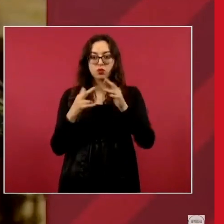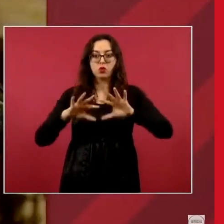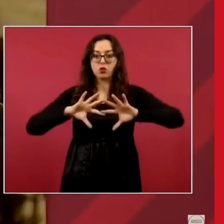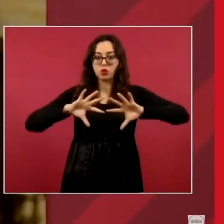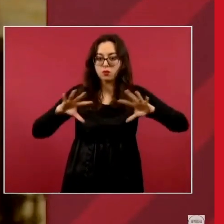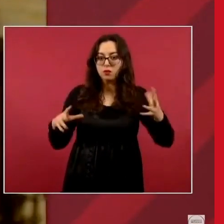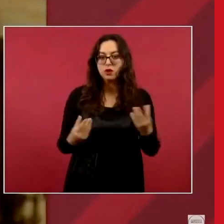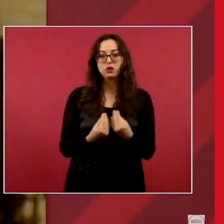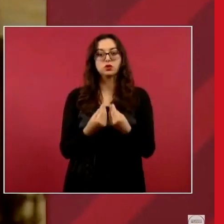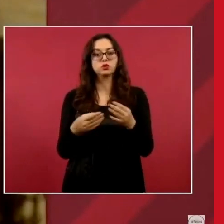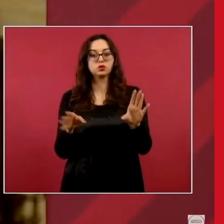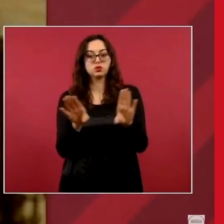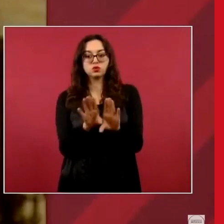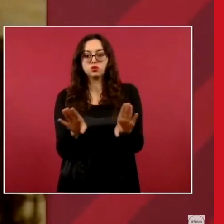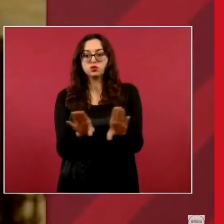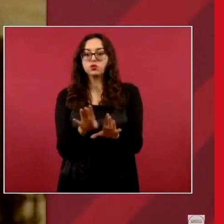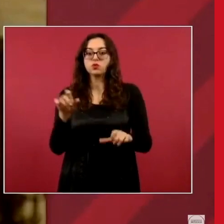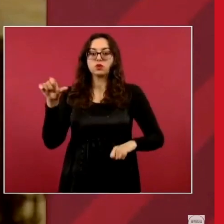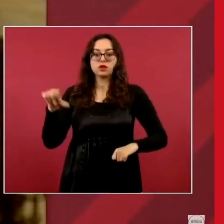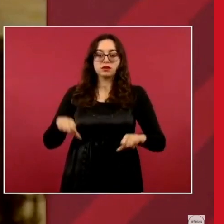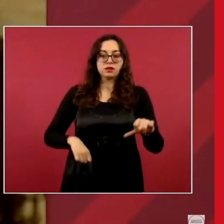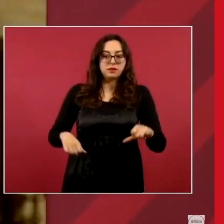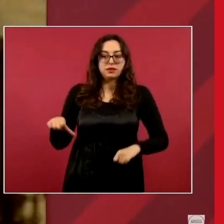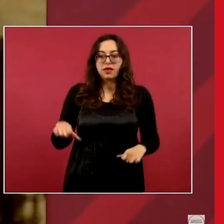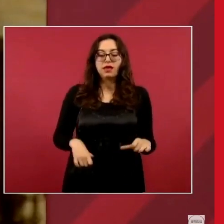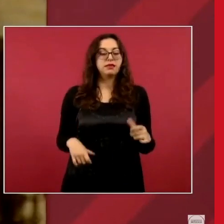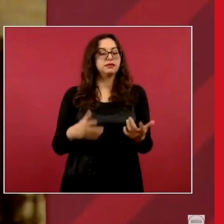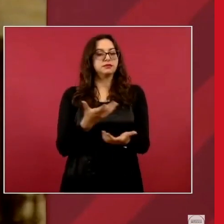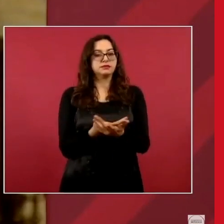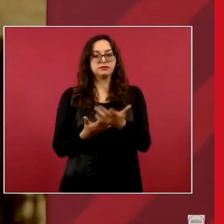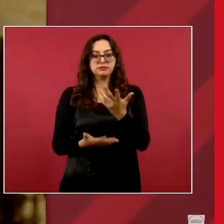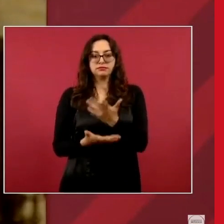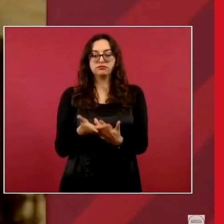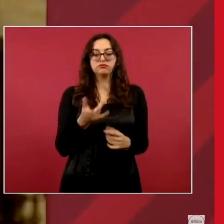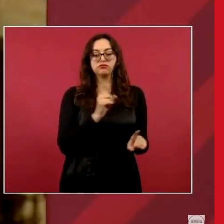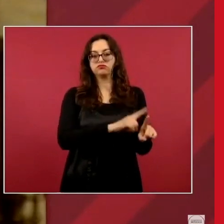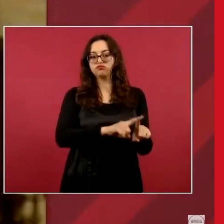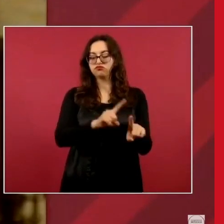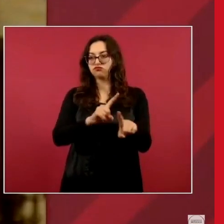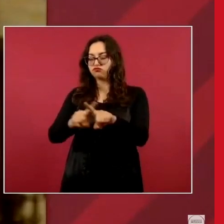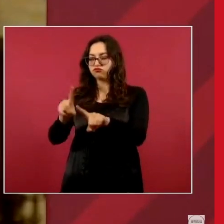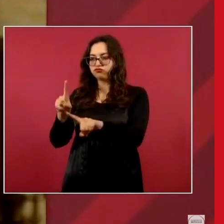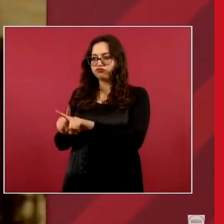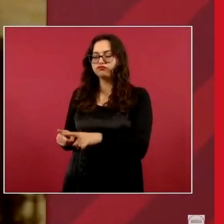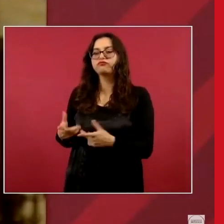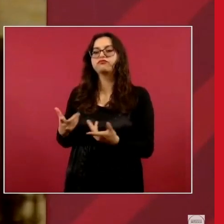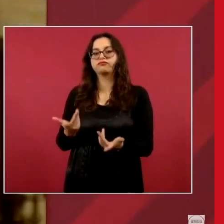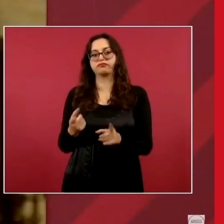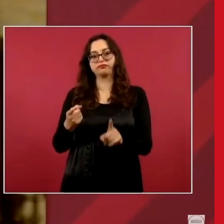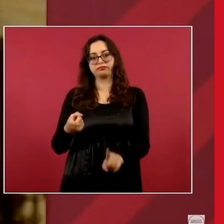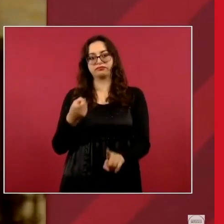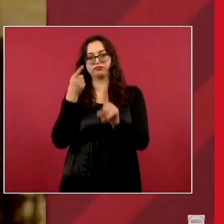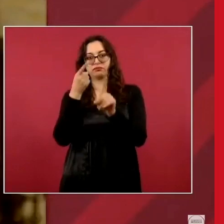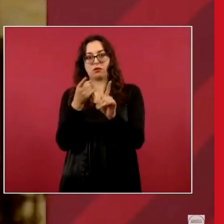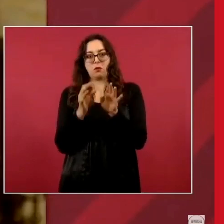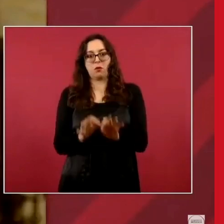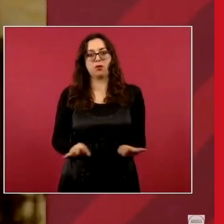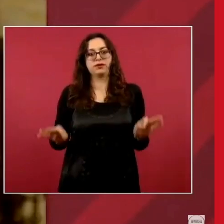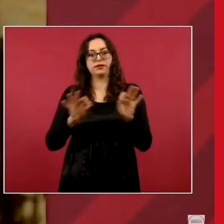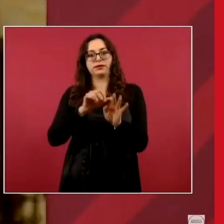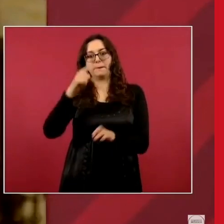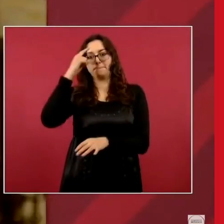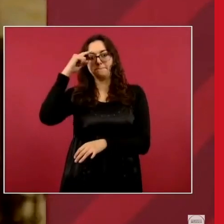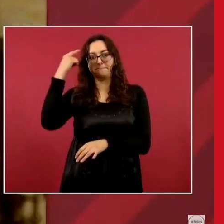revisando todas las acciones que se que se establecieron como como principales medidas para atender